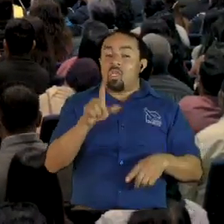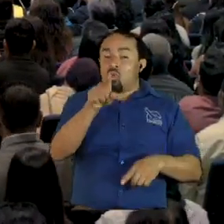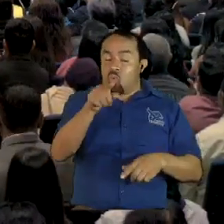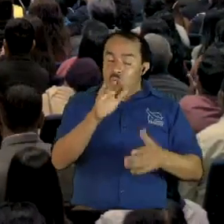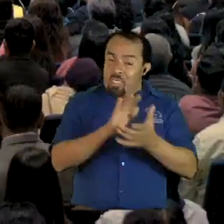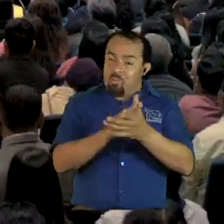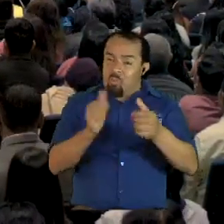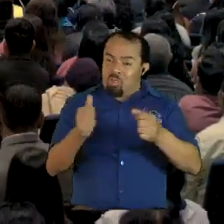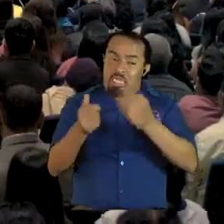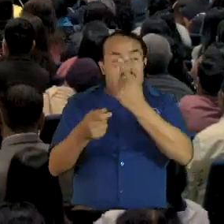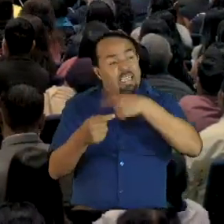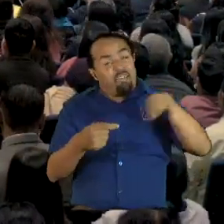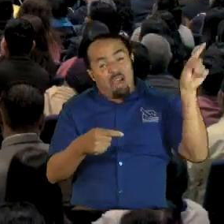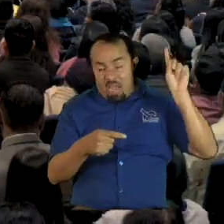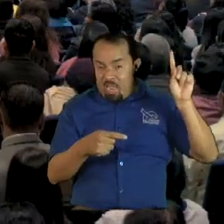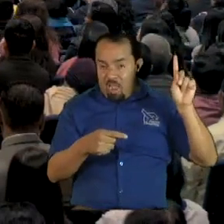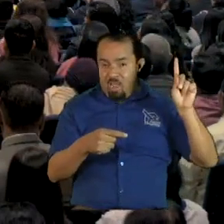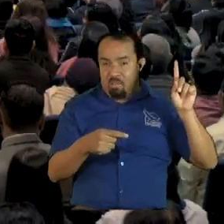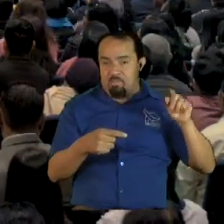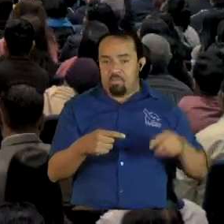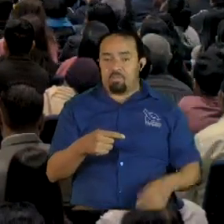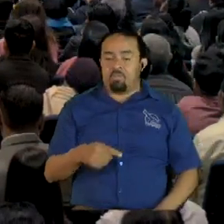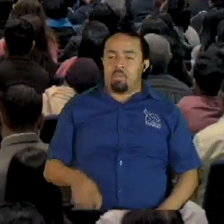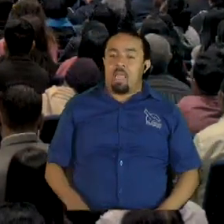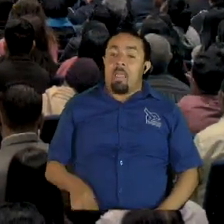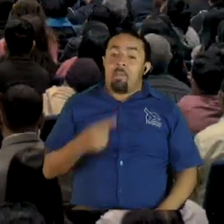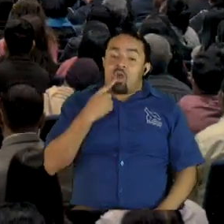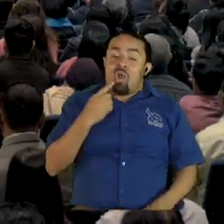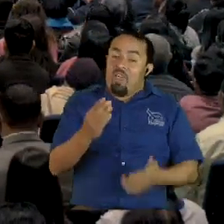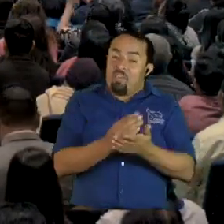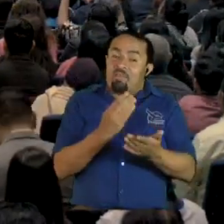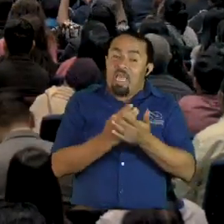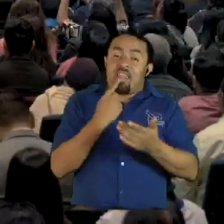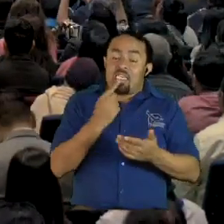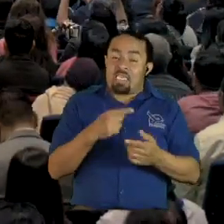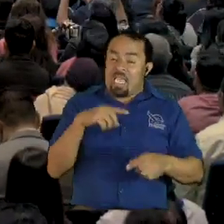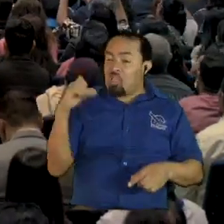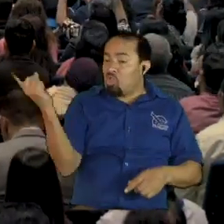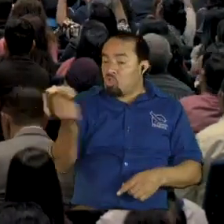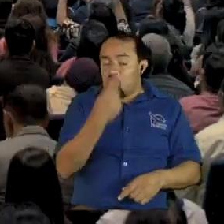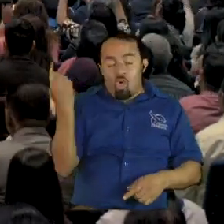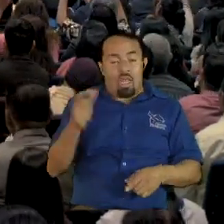Pero al final de cuentas la Biblia dice que todas las cosas ayudan a bien para los que amamos al Señor.